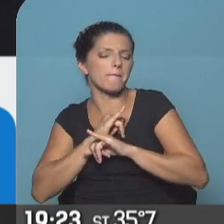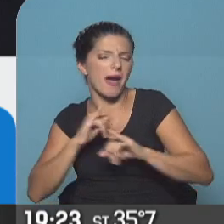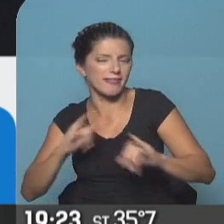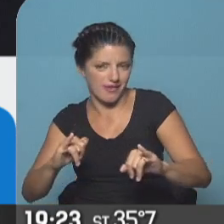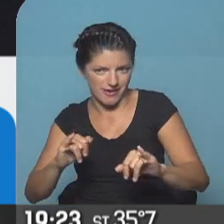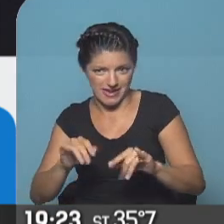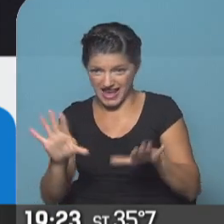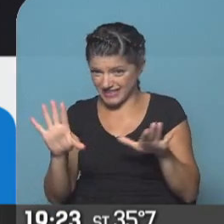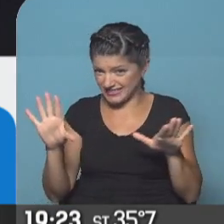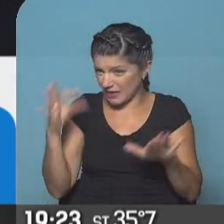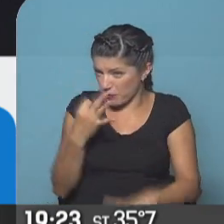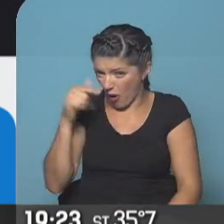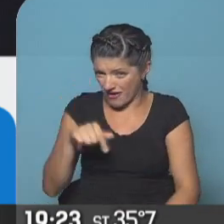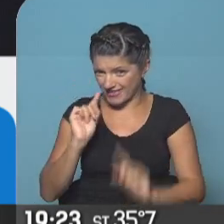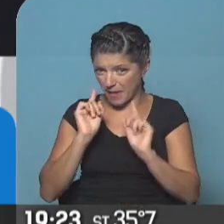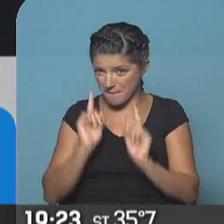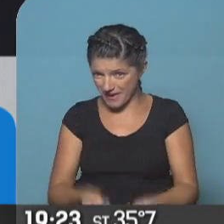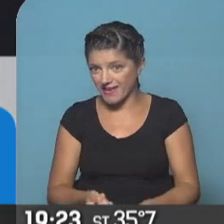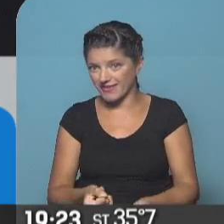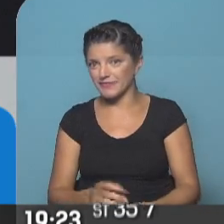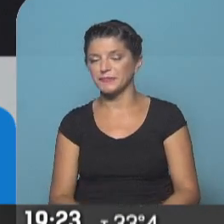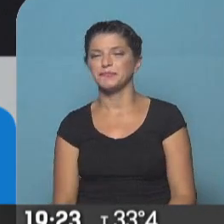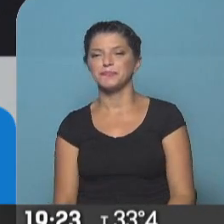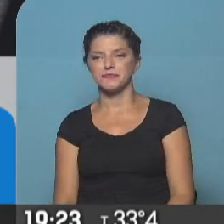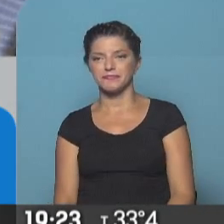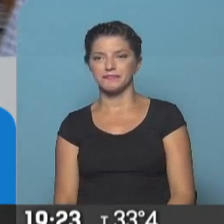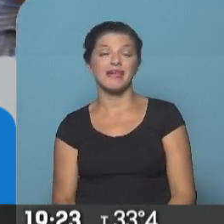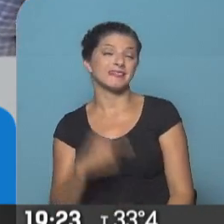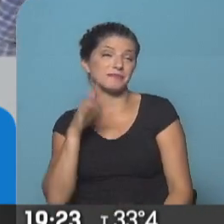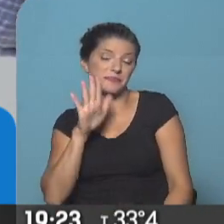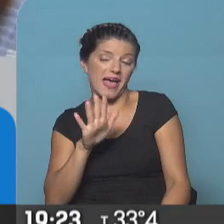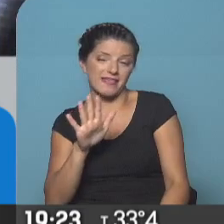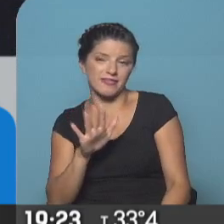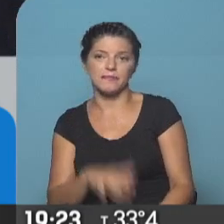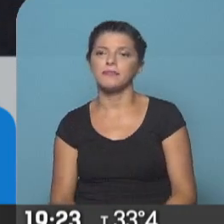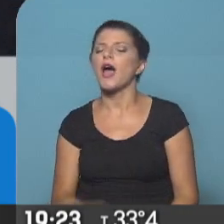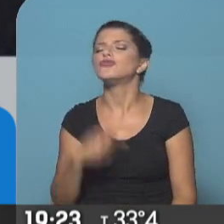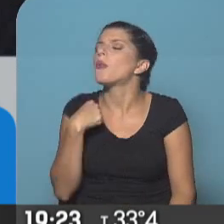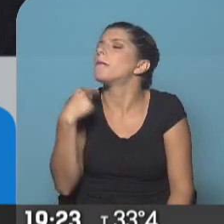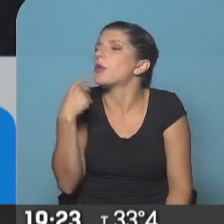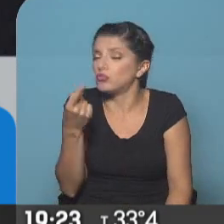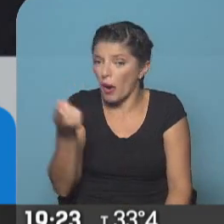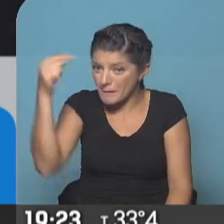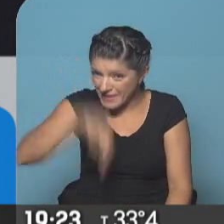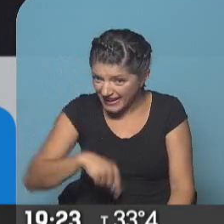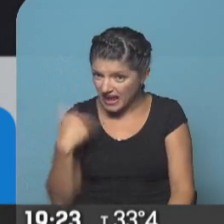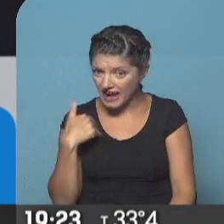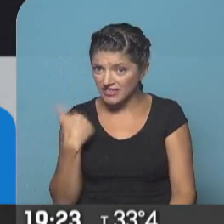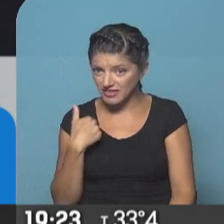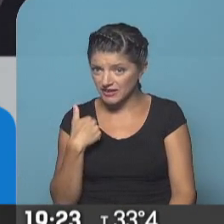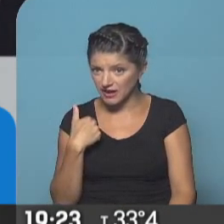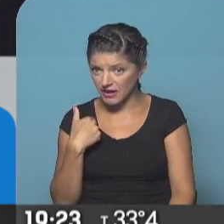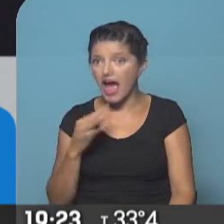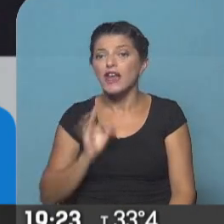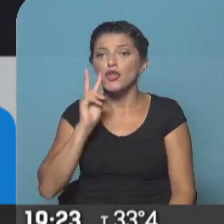hacer. Estamos seguros porque es lo que corresponde. Ahora, ¿va a visitar la Argentina el Papa este año, por ejemplo?